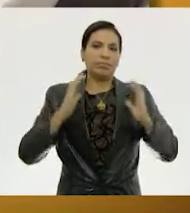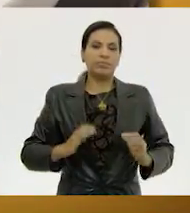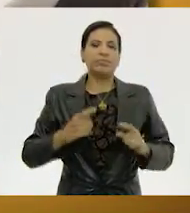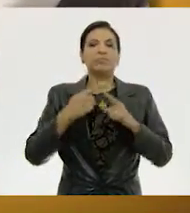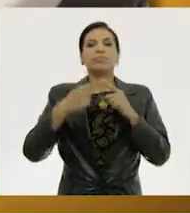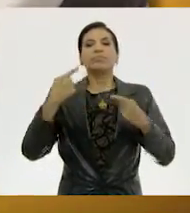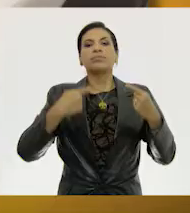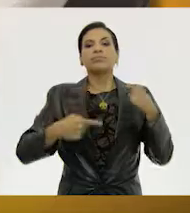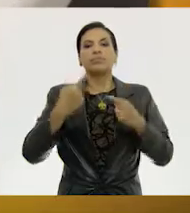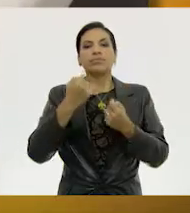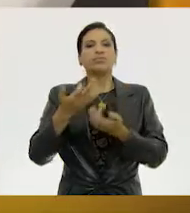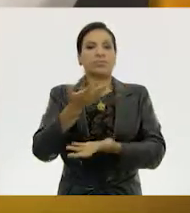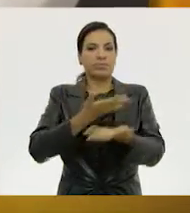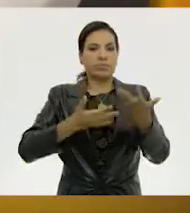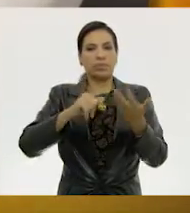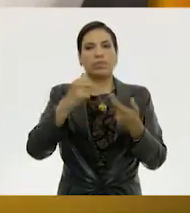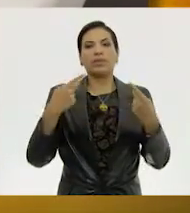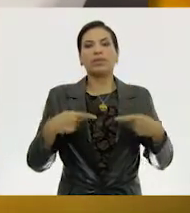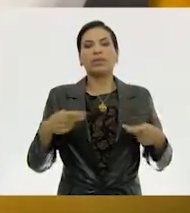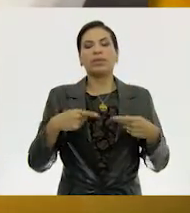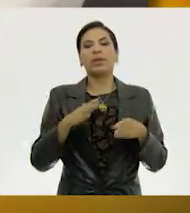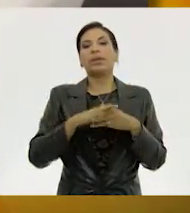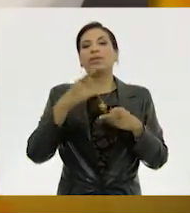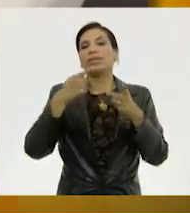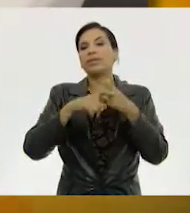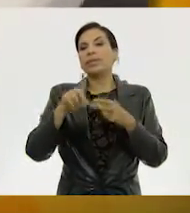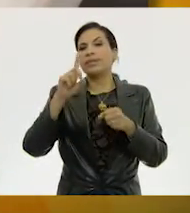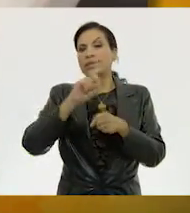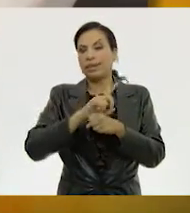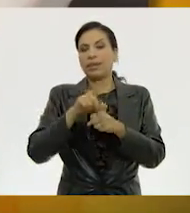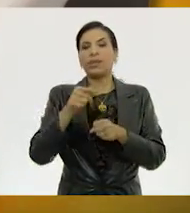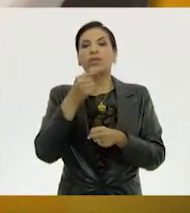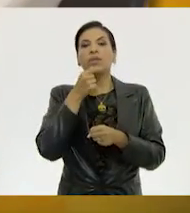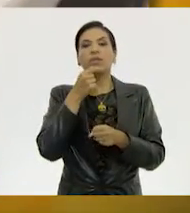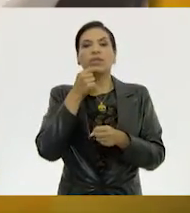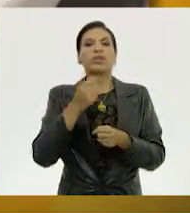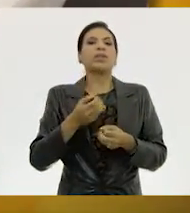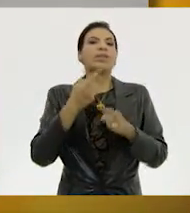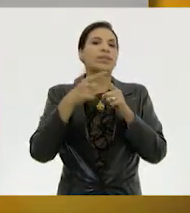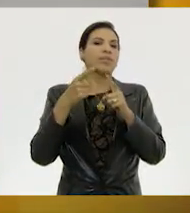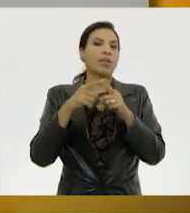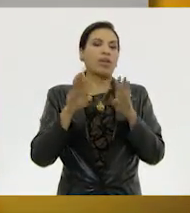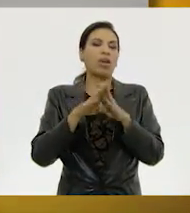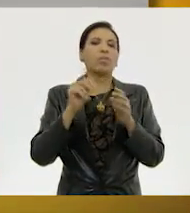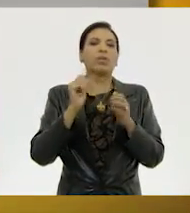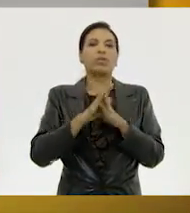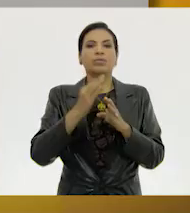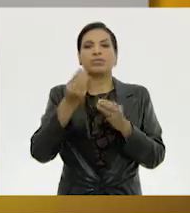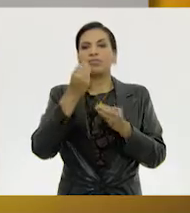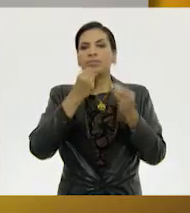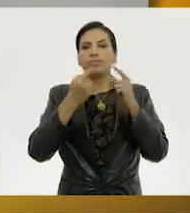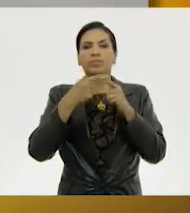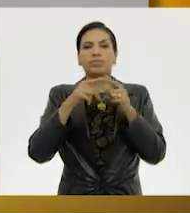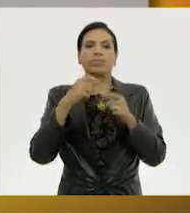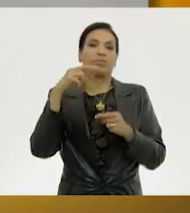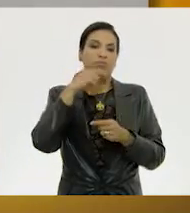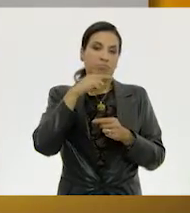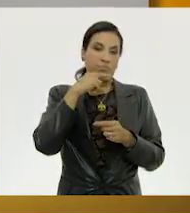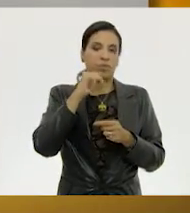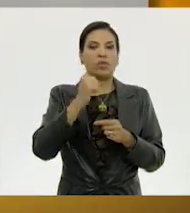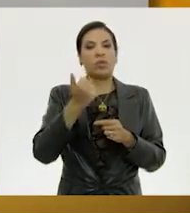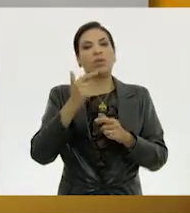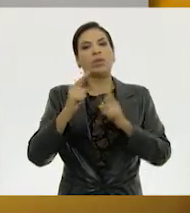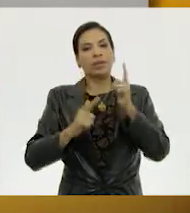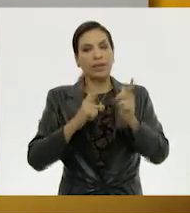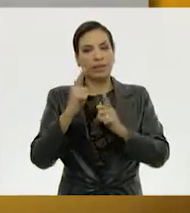y relacionarse con los demás. Ya desde los primeros días, los niños manifiestan diferentes ritmos en la absorción, unos más rápidos,